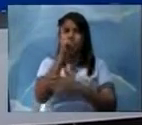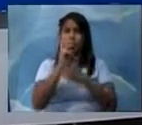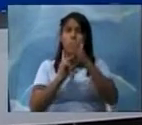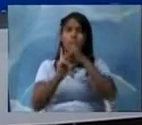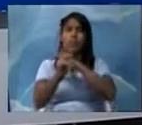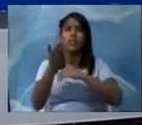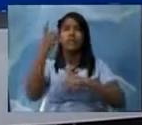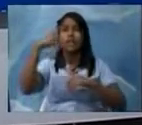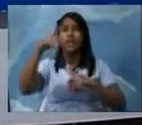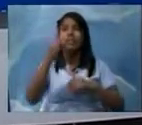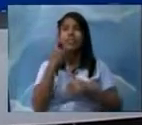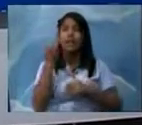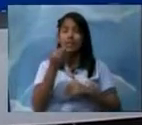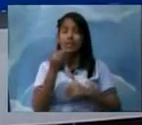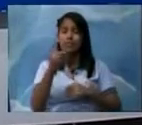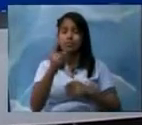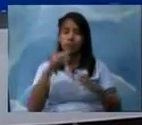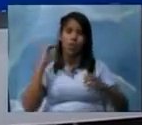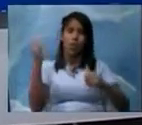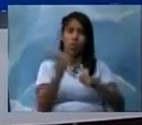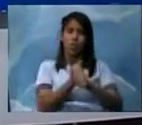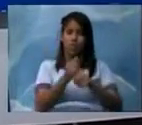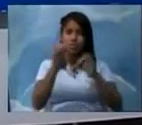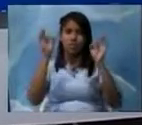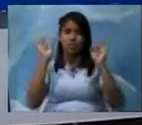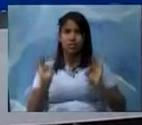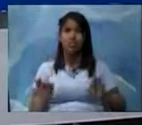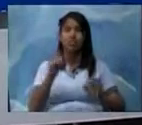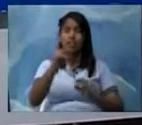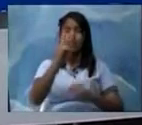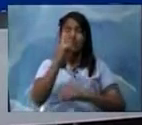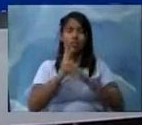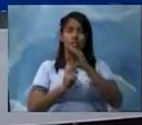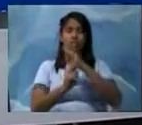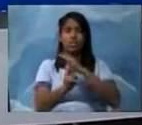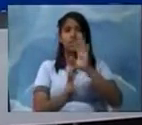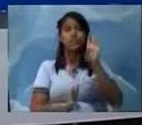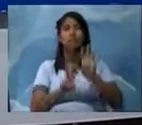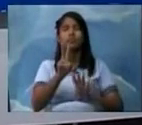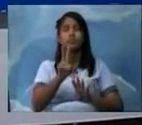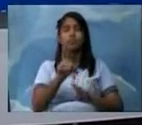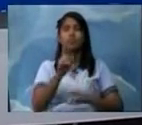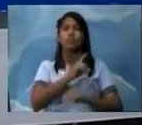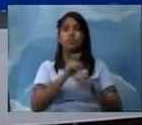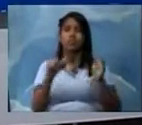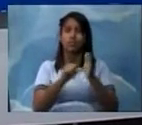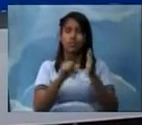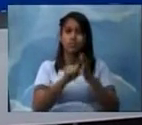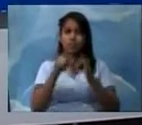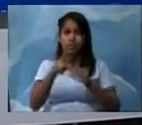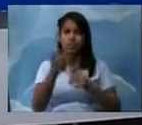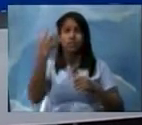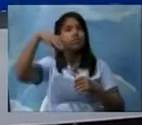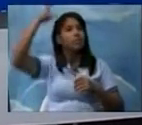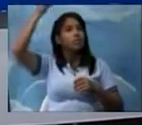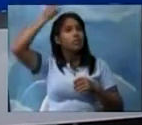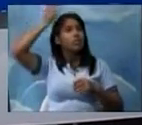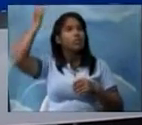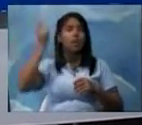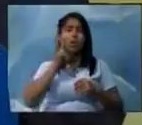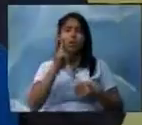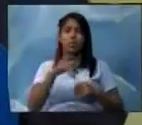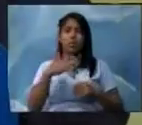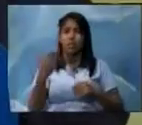Profeta Daniel y nos encontramos exactamente en el versículo 12 donde este Rey